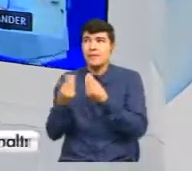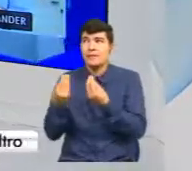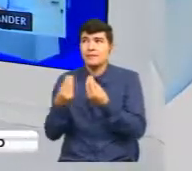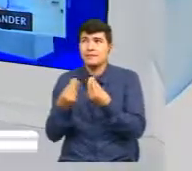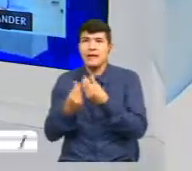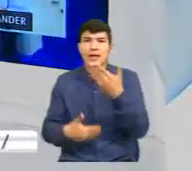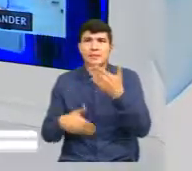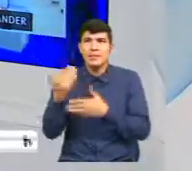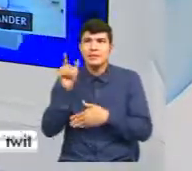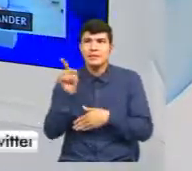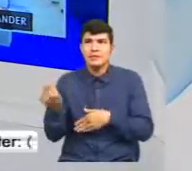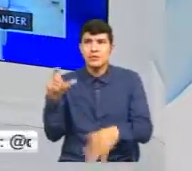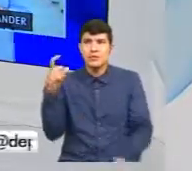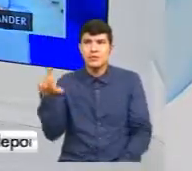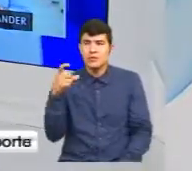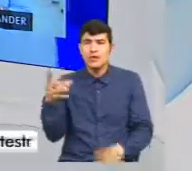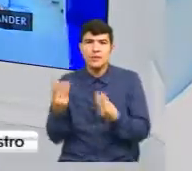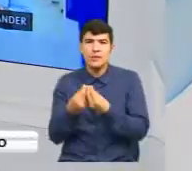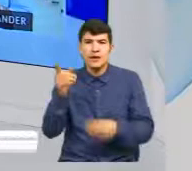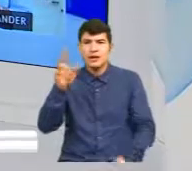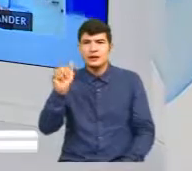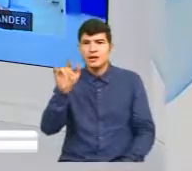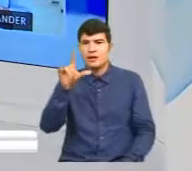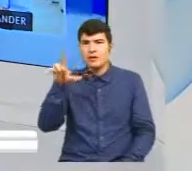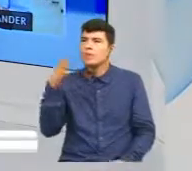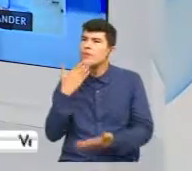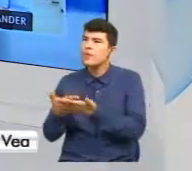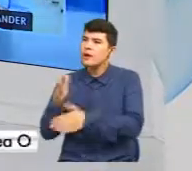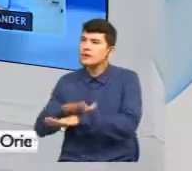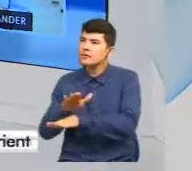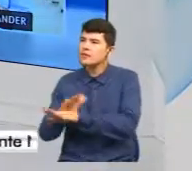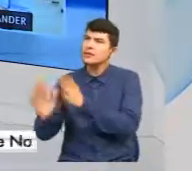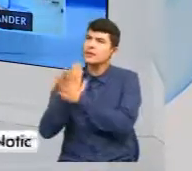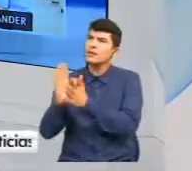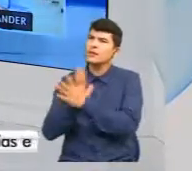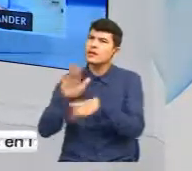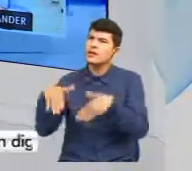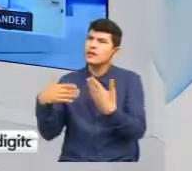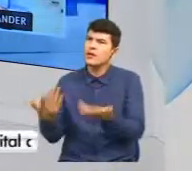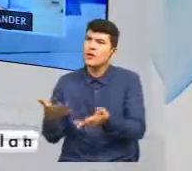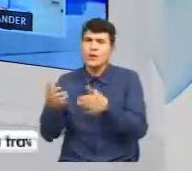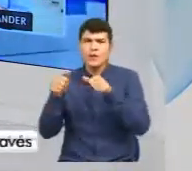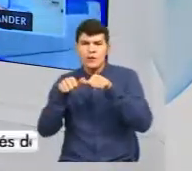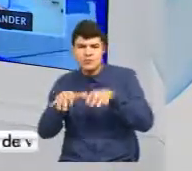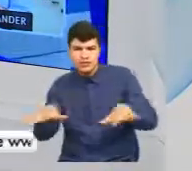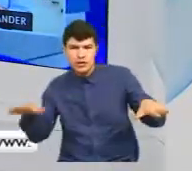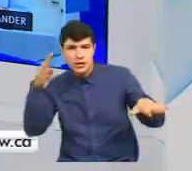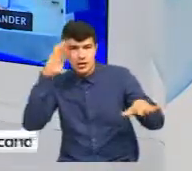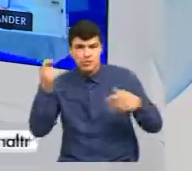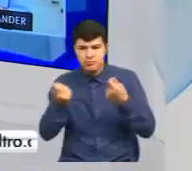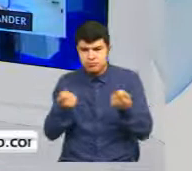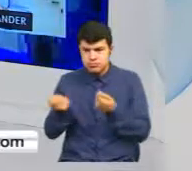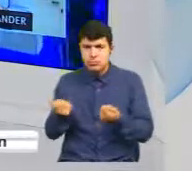periodistas. Iniciamos desde Cúcuta con nuestro compañero Raúl Garzón. Raúl, muy buenas tardes y cuéntenos cómo ha sido precisamente el despliegue de estos controles